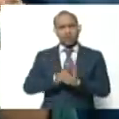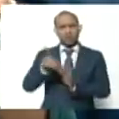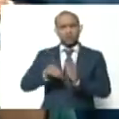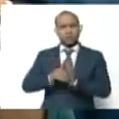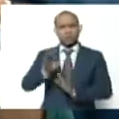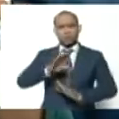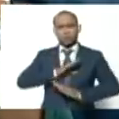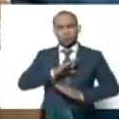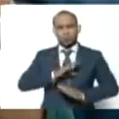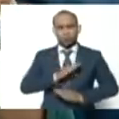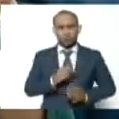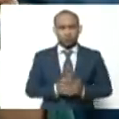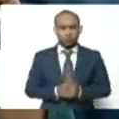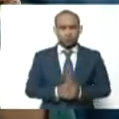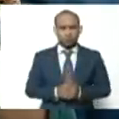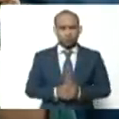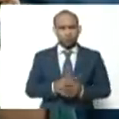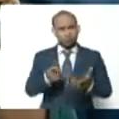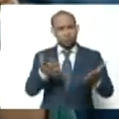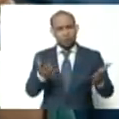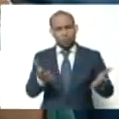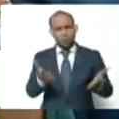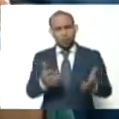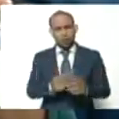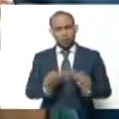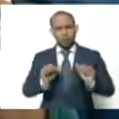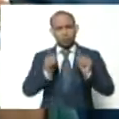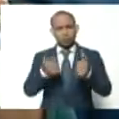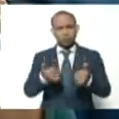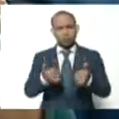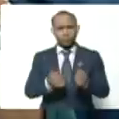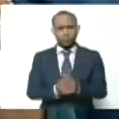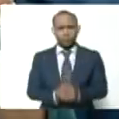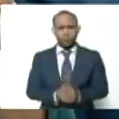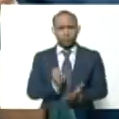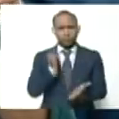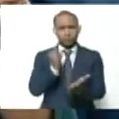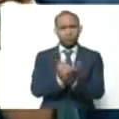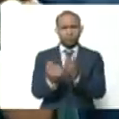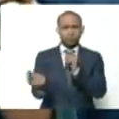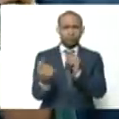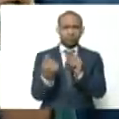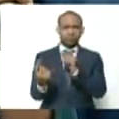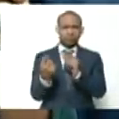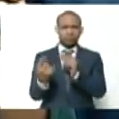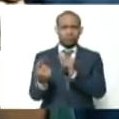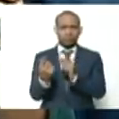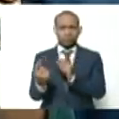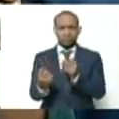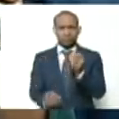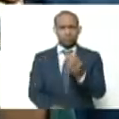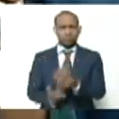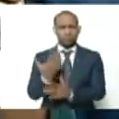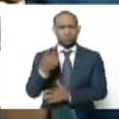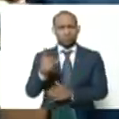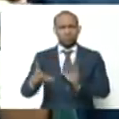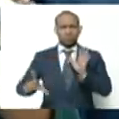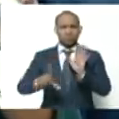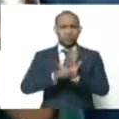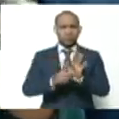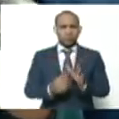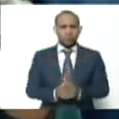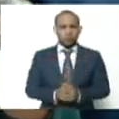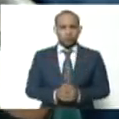pleno. Por eso, desde el momento en que se inició el debate para la creación de este